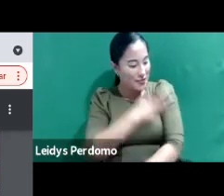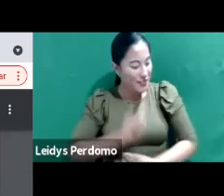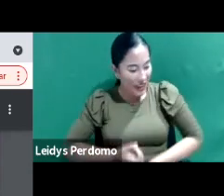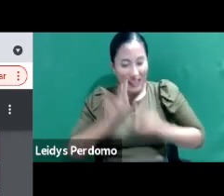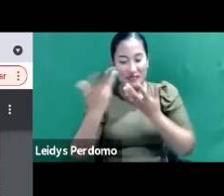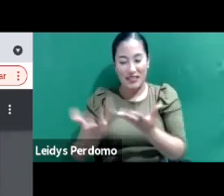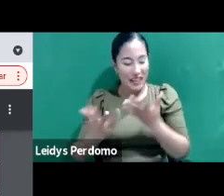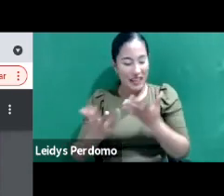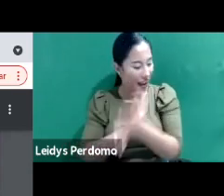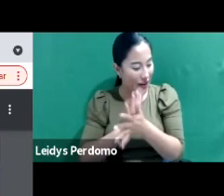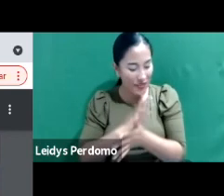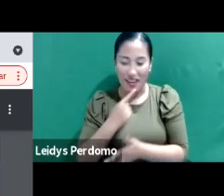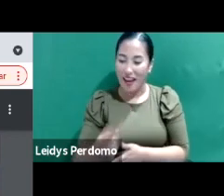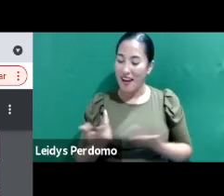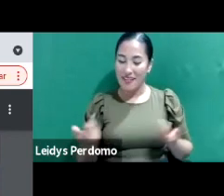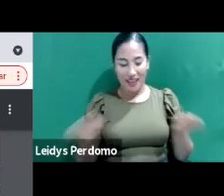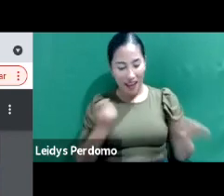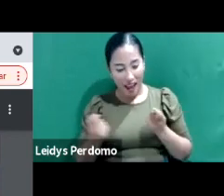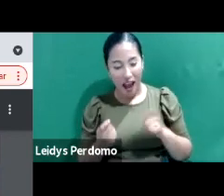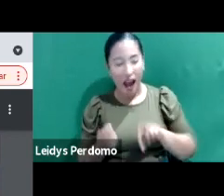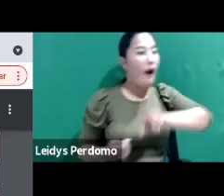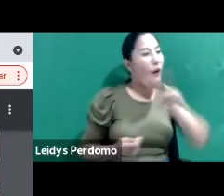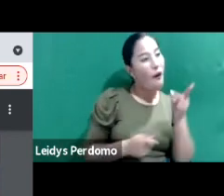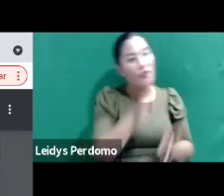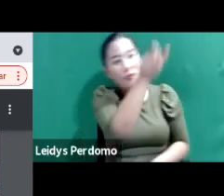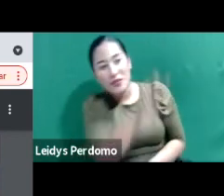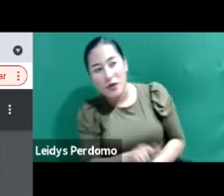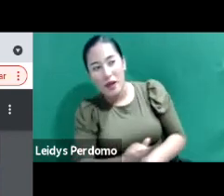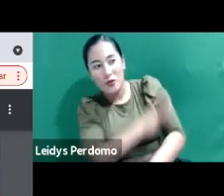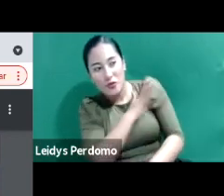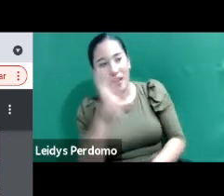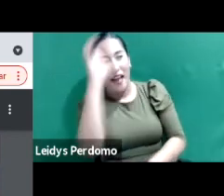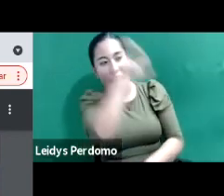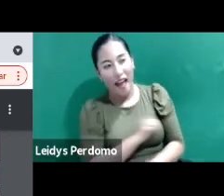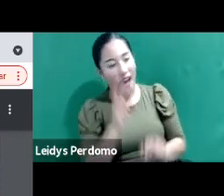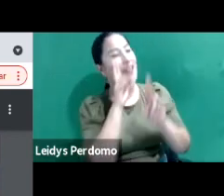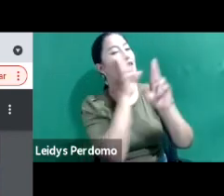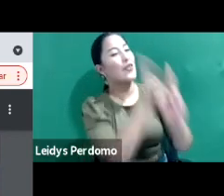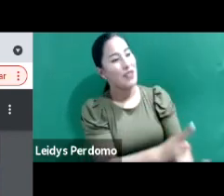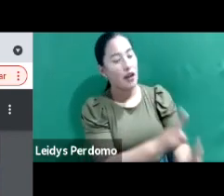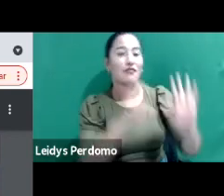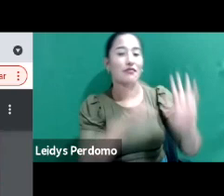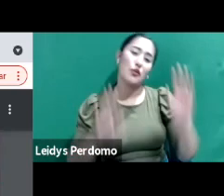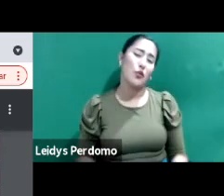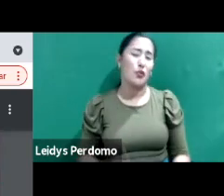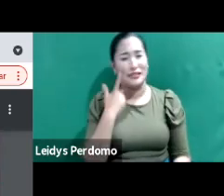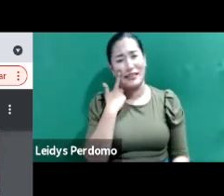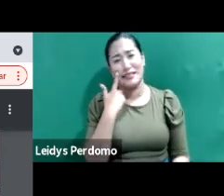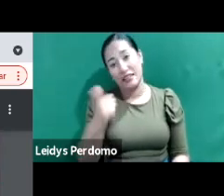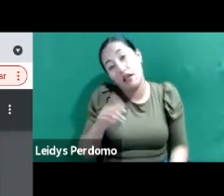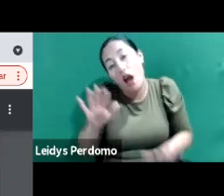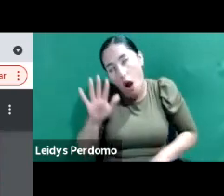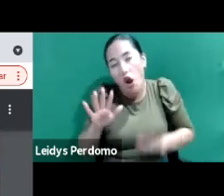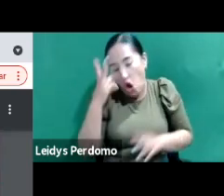relaciones, sí, mayor efectividad en esas interacciones, digamos, nos equivocaríamos, pero tendríamos formas, manejos, y esto